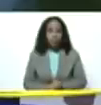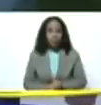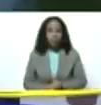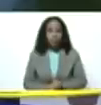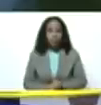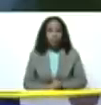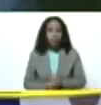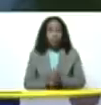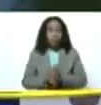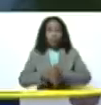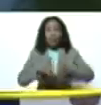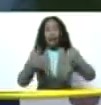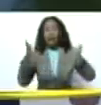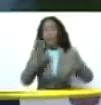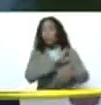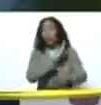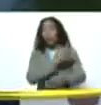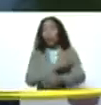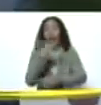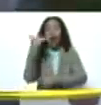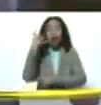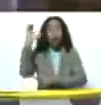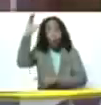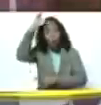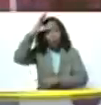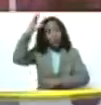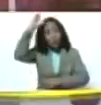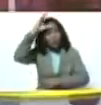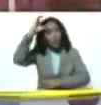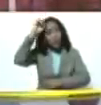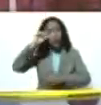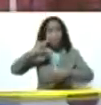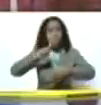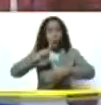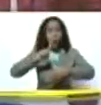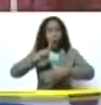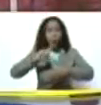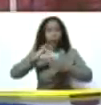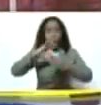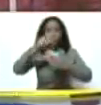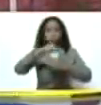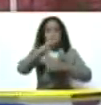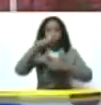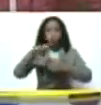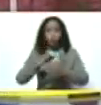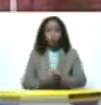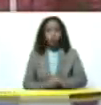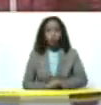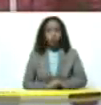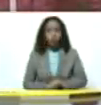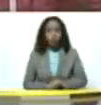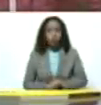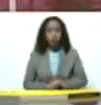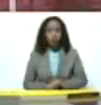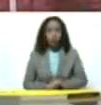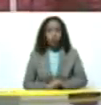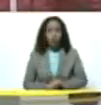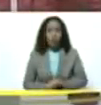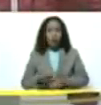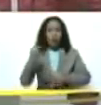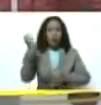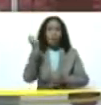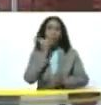el enorme poder que tiene la conciencia latinoamericana y caribeña. La